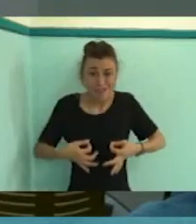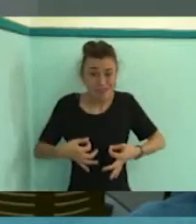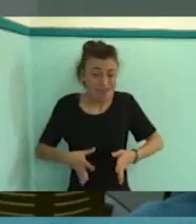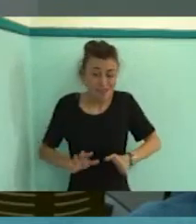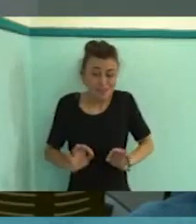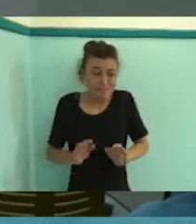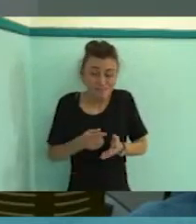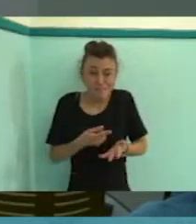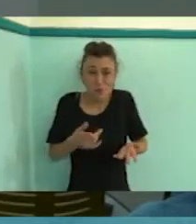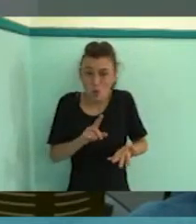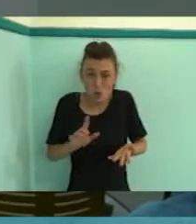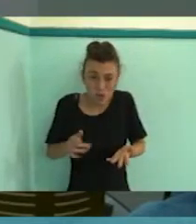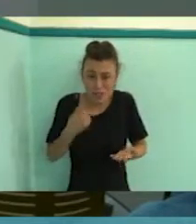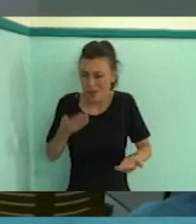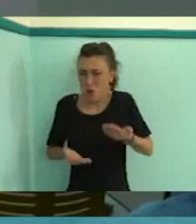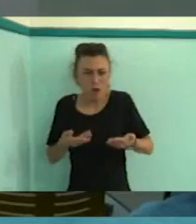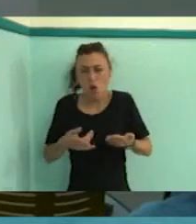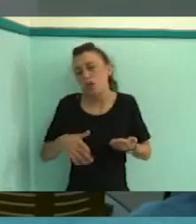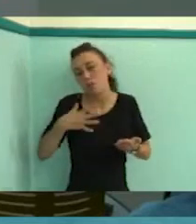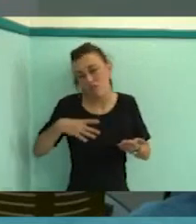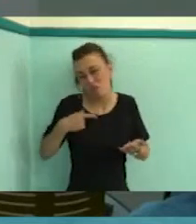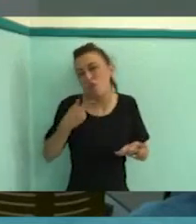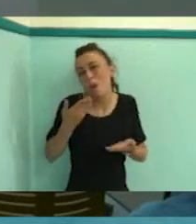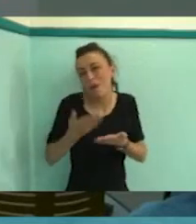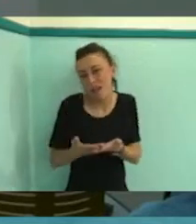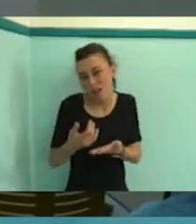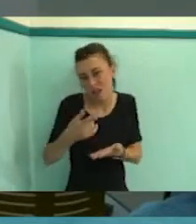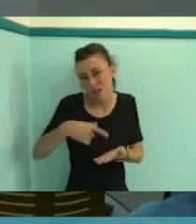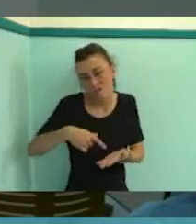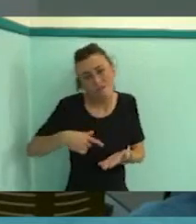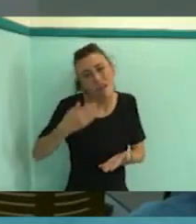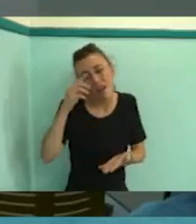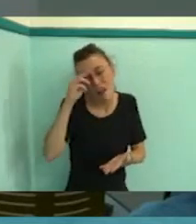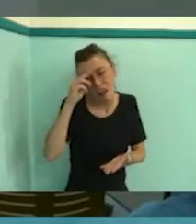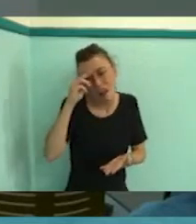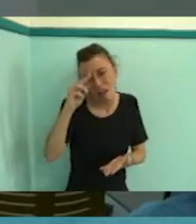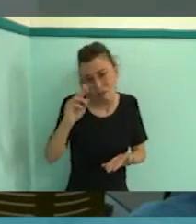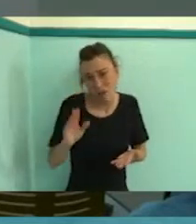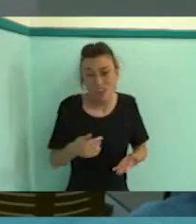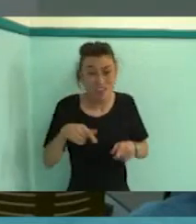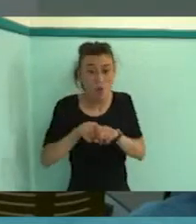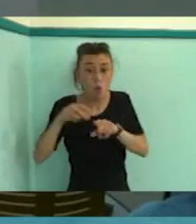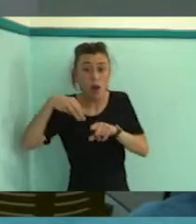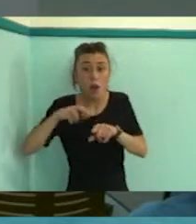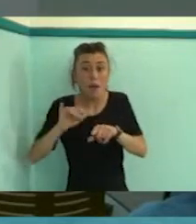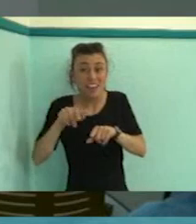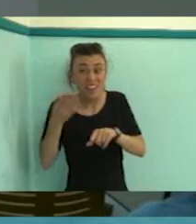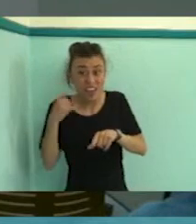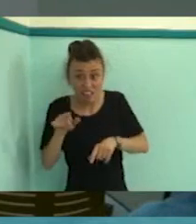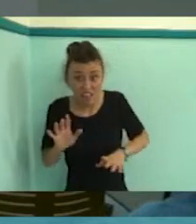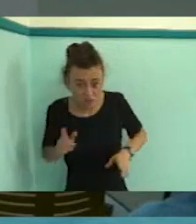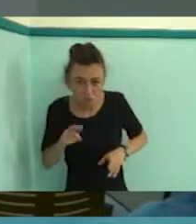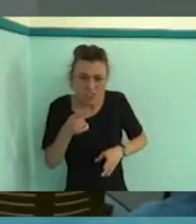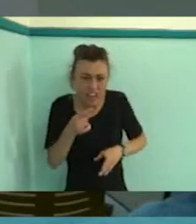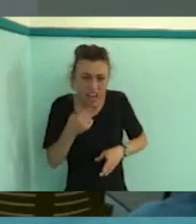ser respetuosos por favor os lo voy a pedir Pues tú tú no estás como martic Tabo la de antes tú si tienes algo que decir te lo dices para ti pero no lo